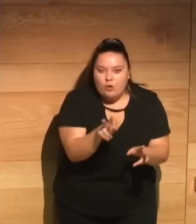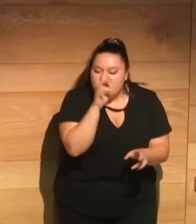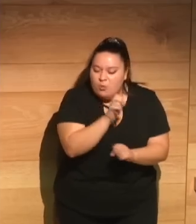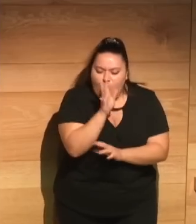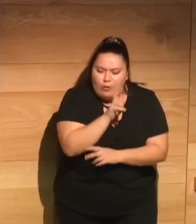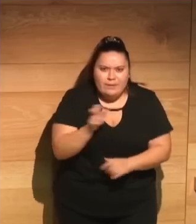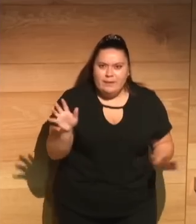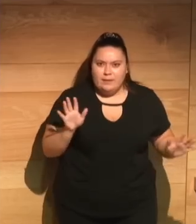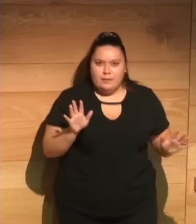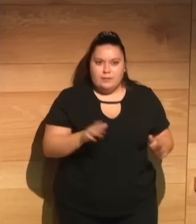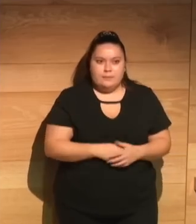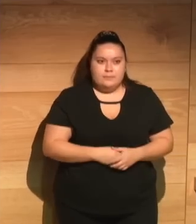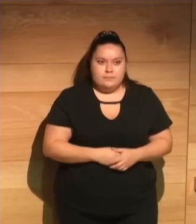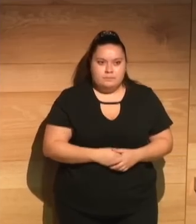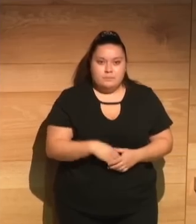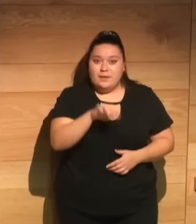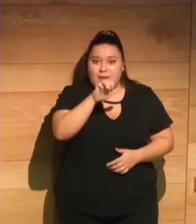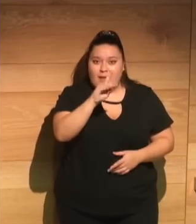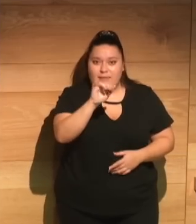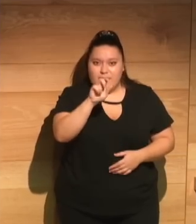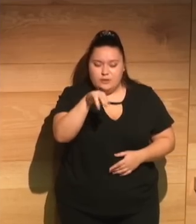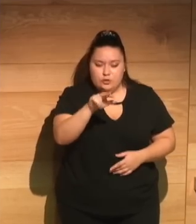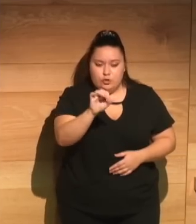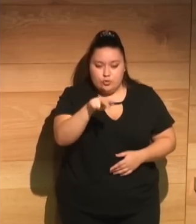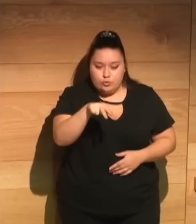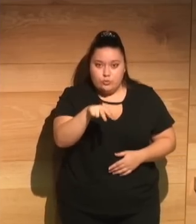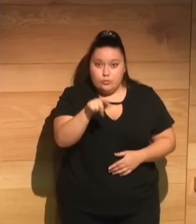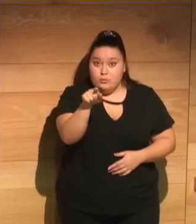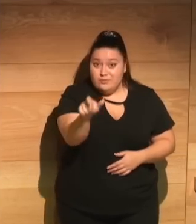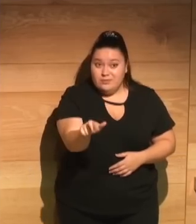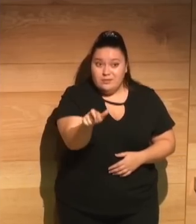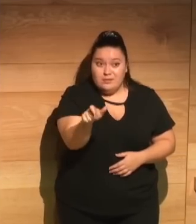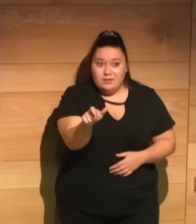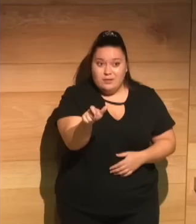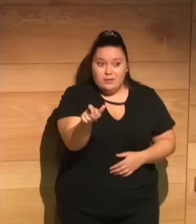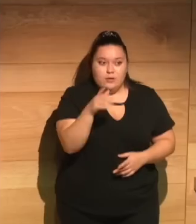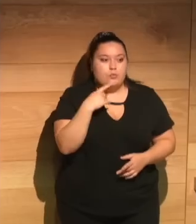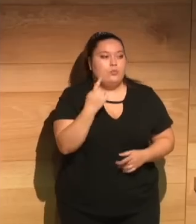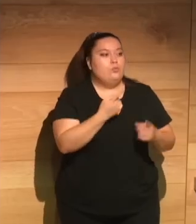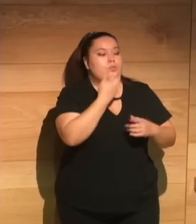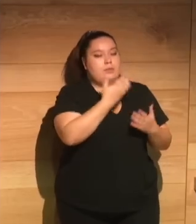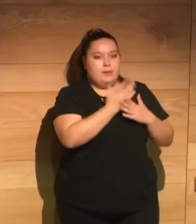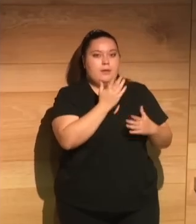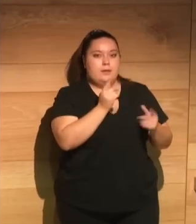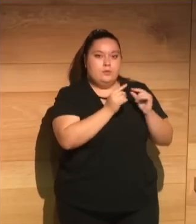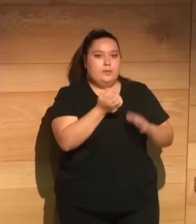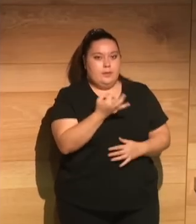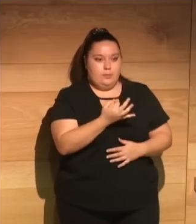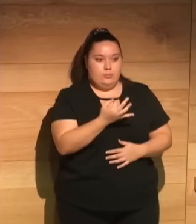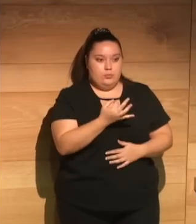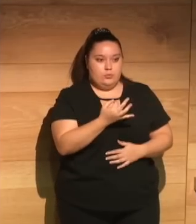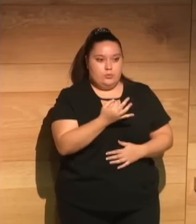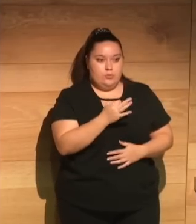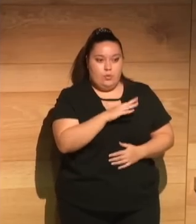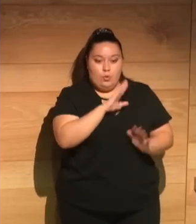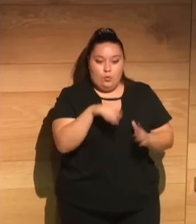alguna vez haya pisado una oficina de patentes, que es Edison, intentando también... Porque un día también tenemos que discutir eso, porque también la historiografía, sobre